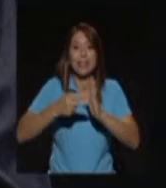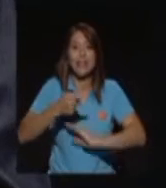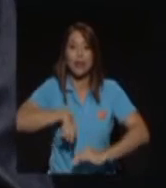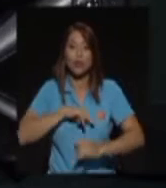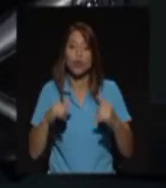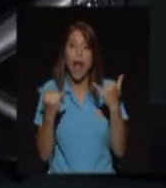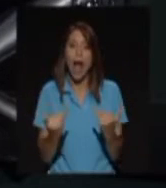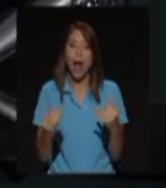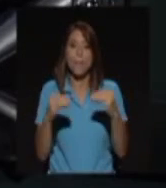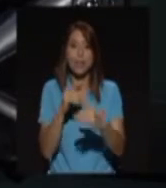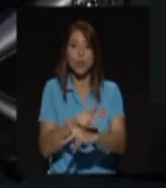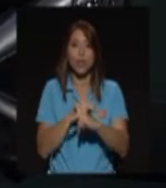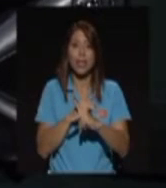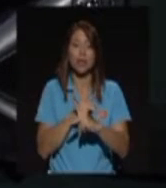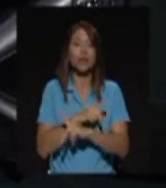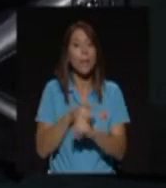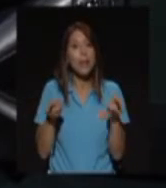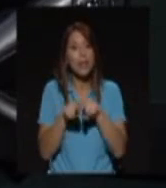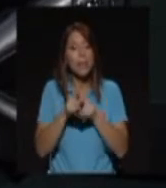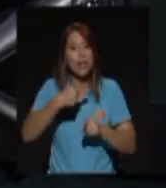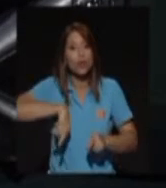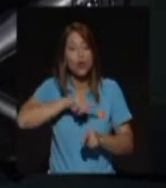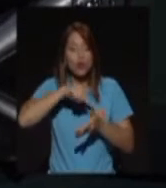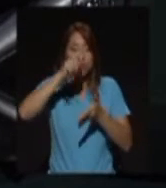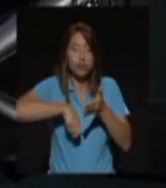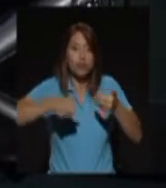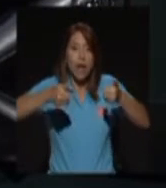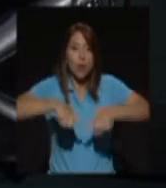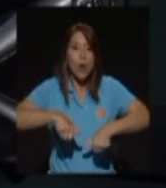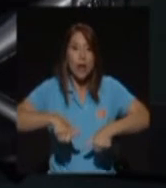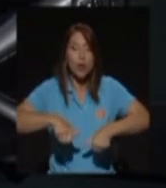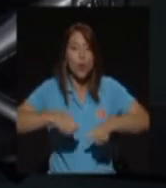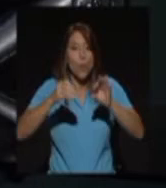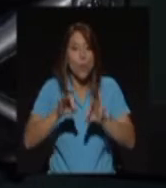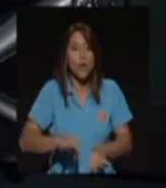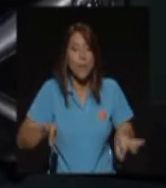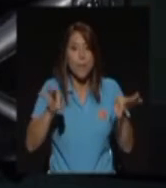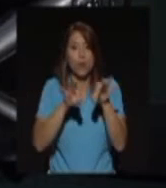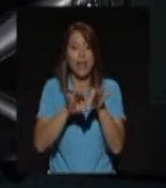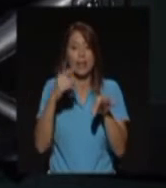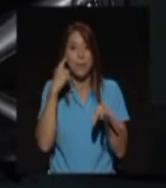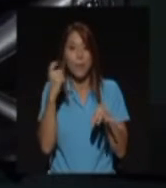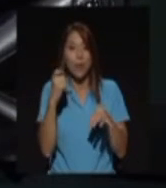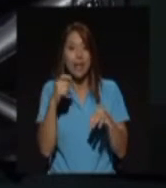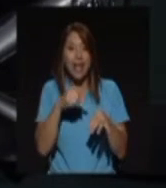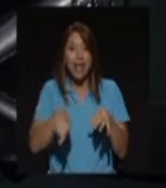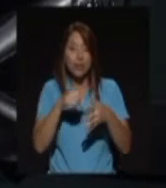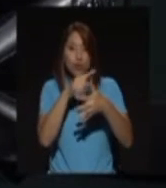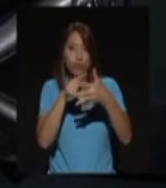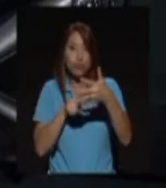decir. Pero tenemos también un acuerdo que es muy importante porque es todos los 5